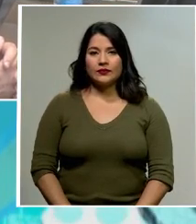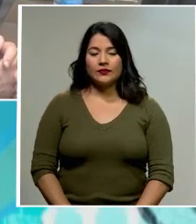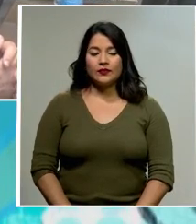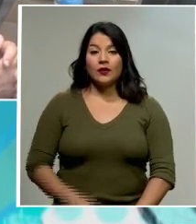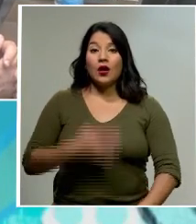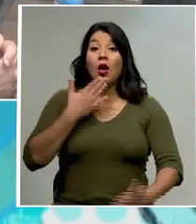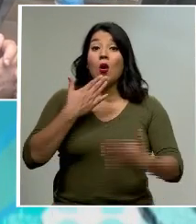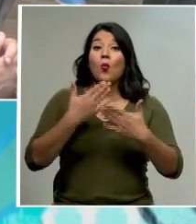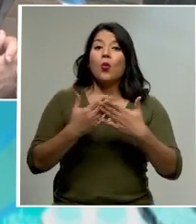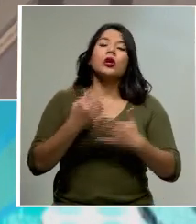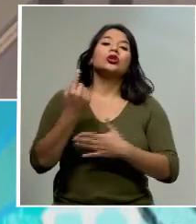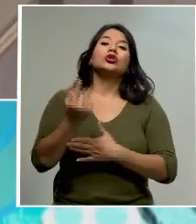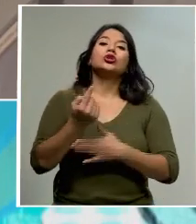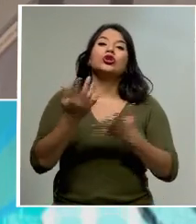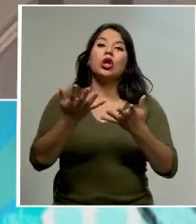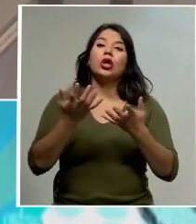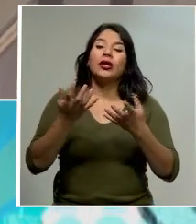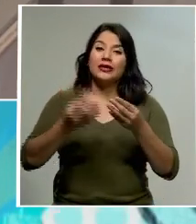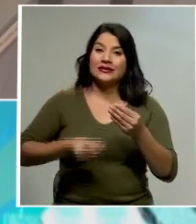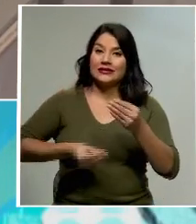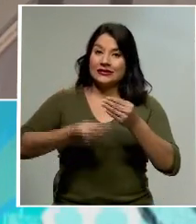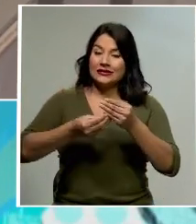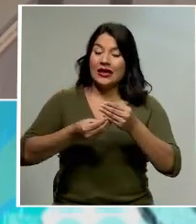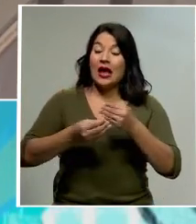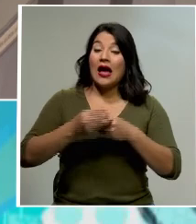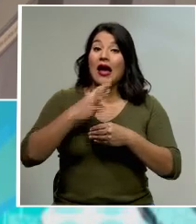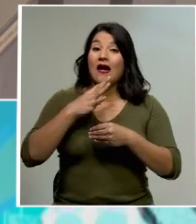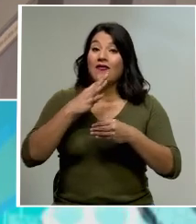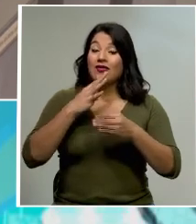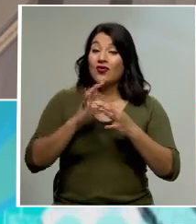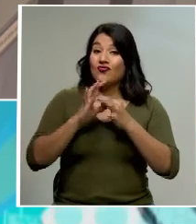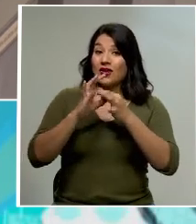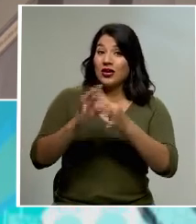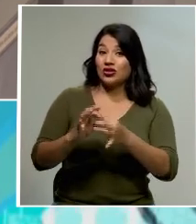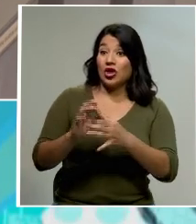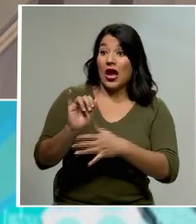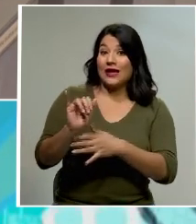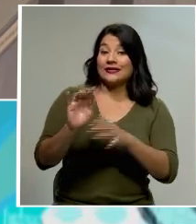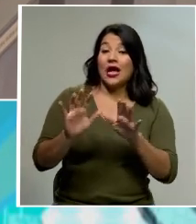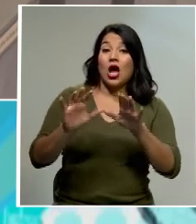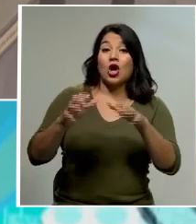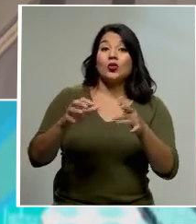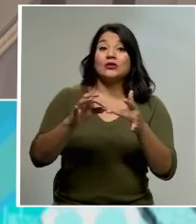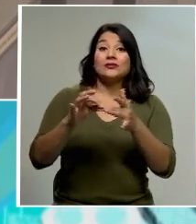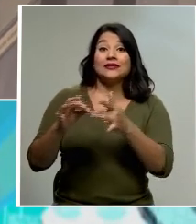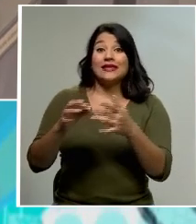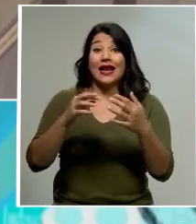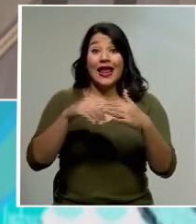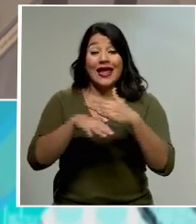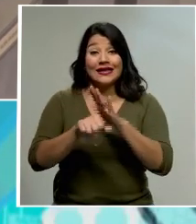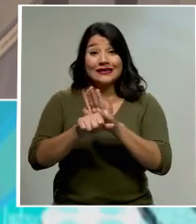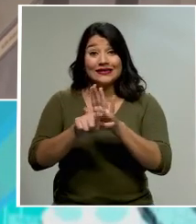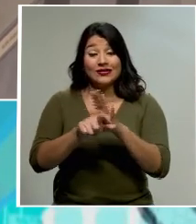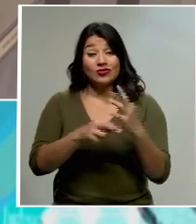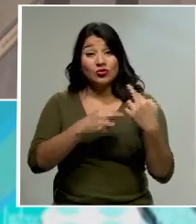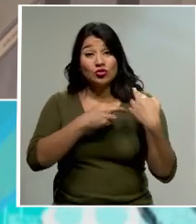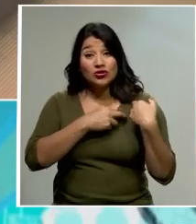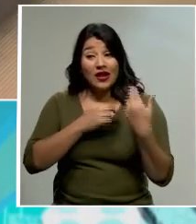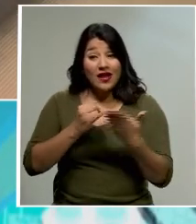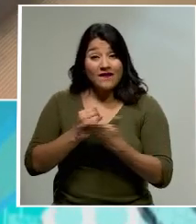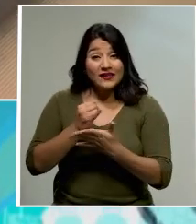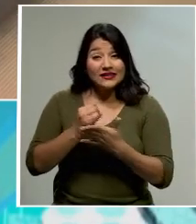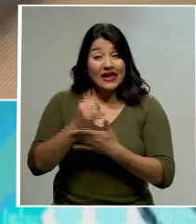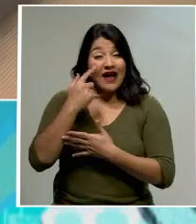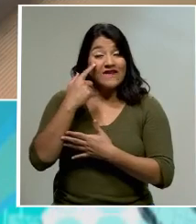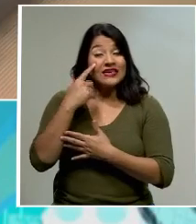Bueno, nada más indicarles, de hecho haciendo referencia a esta comisión especial que estudia esta posible infiltración del narcotráfico